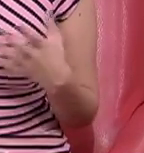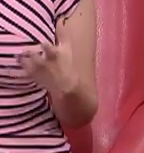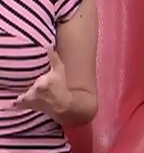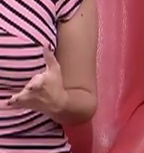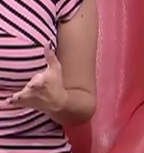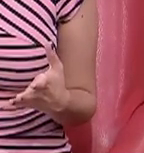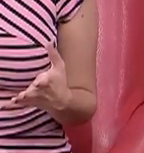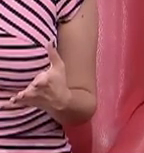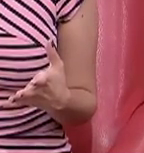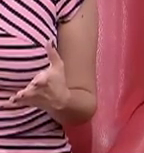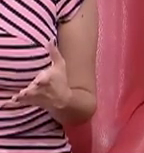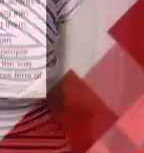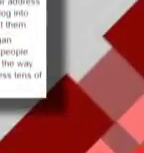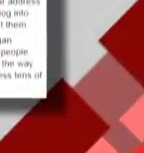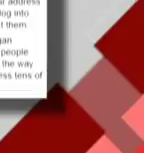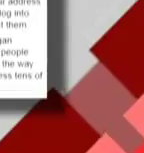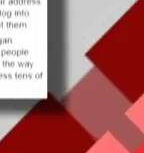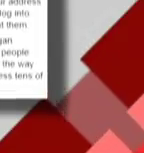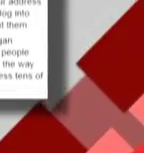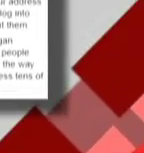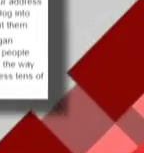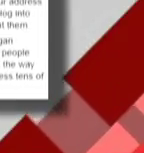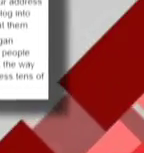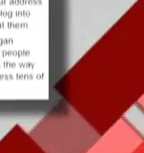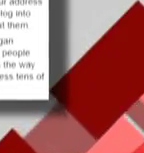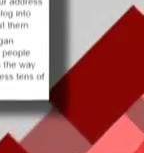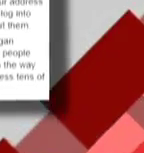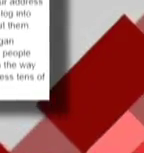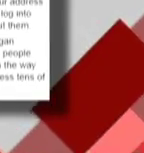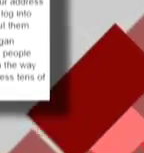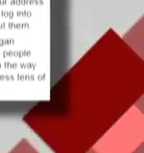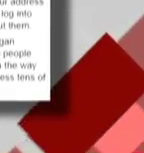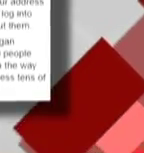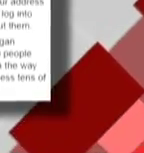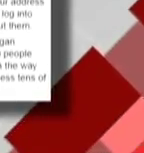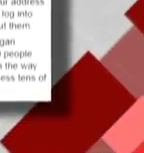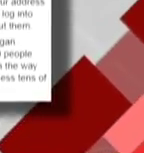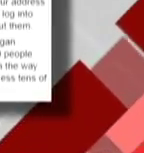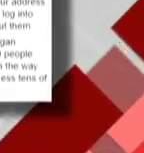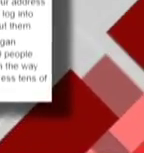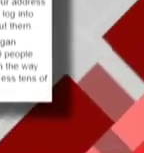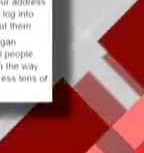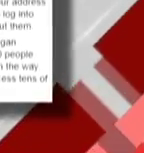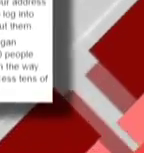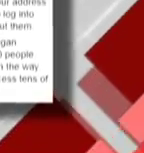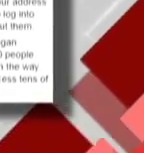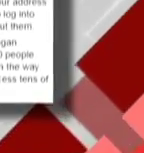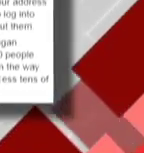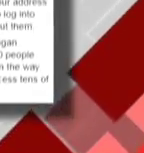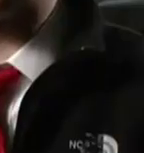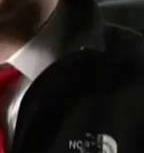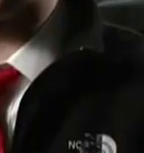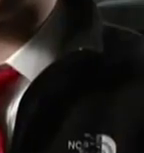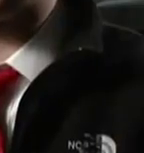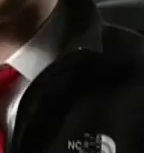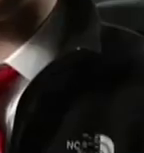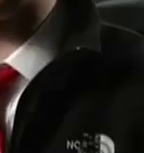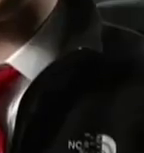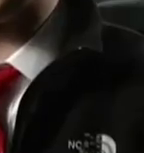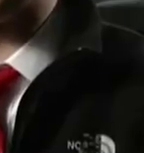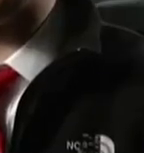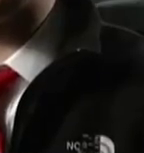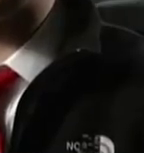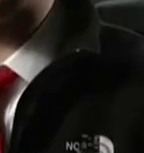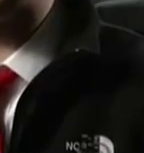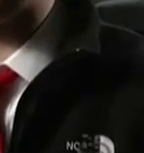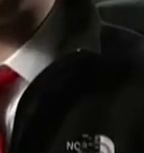que explique el robo de datos personales de más de 50 millones de usuarios que fueron utilizados por la campaña de Cambridge Analytica con fines políticos.